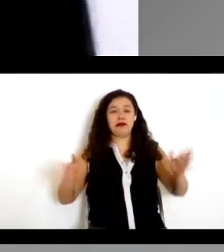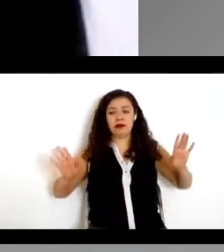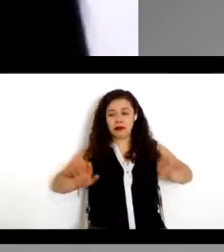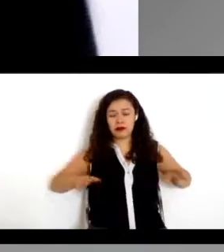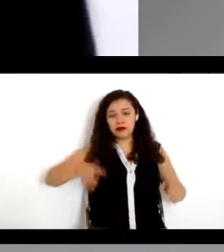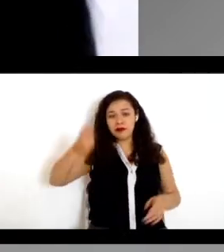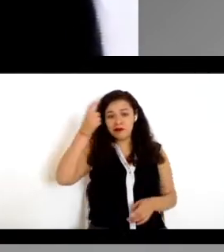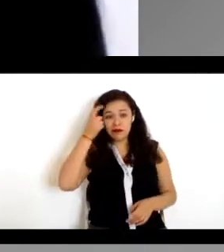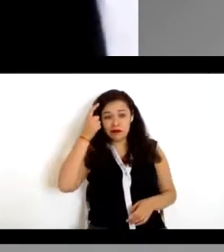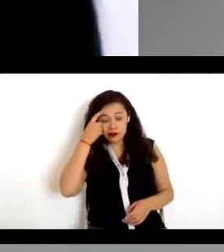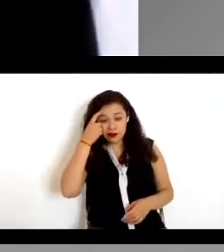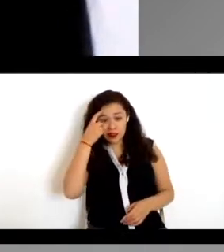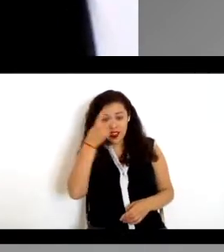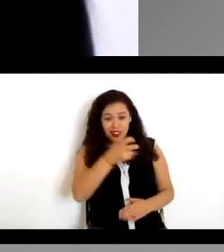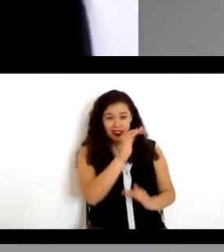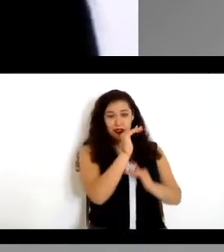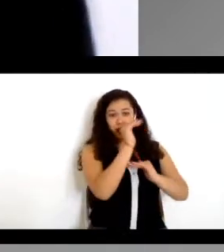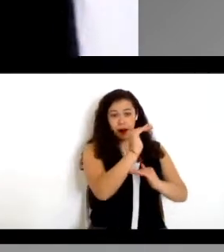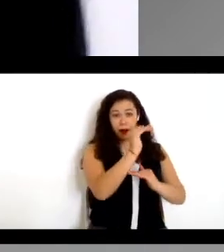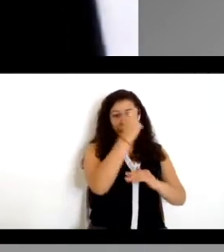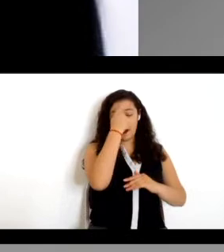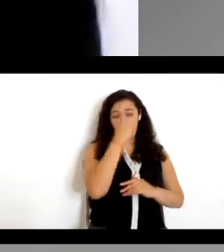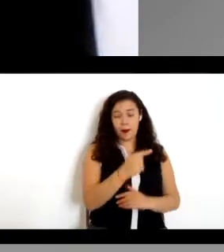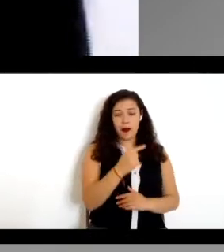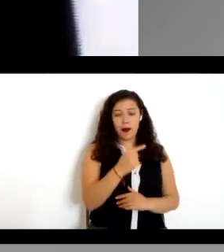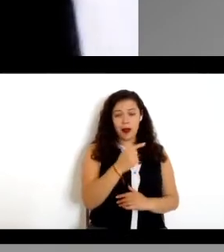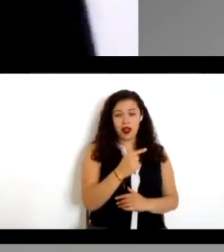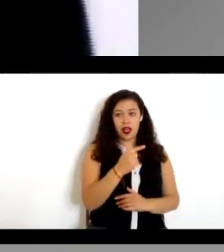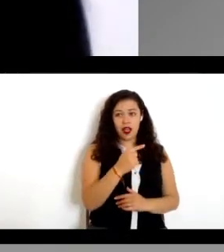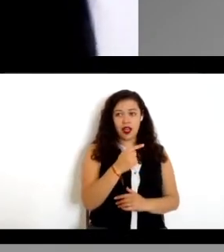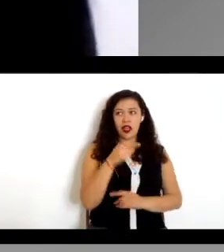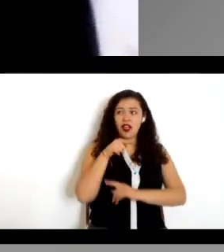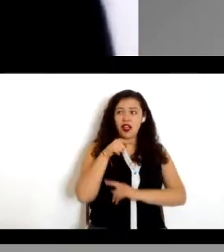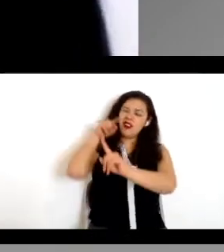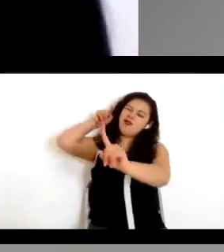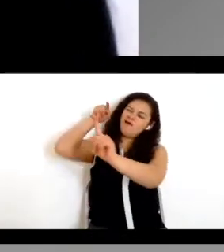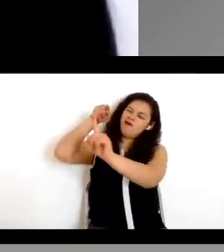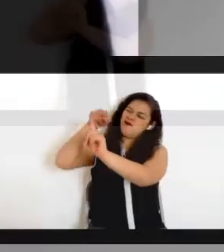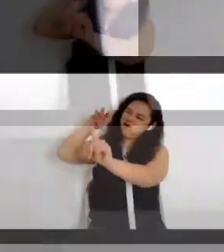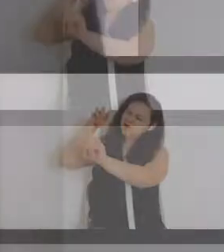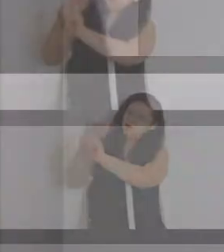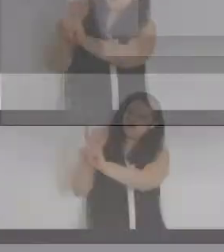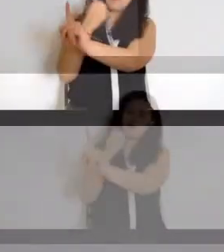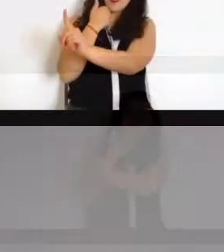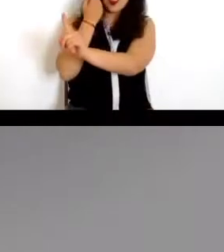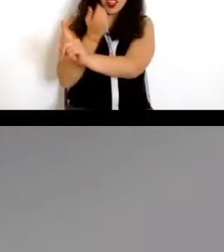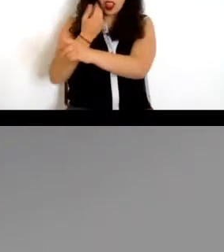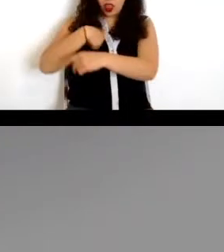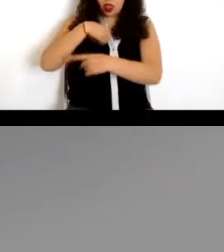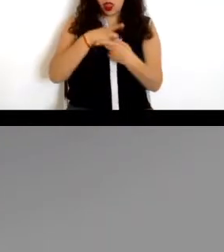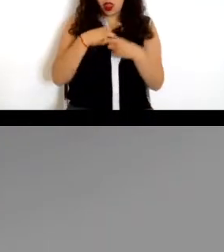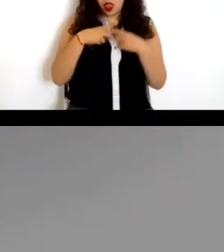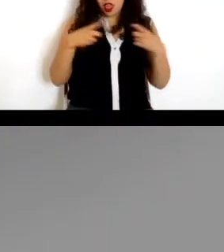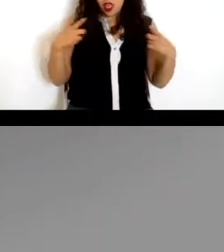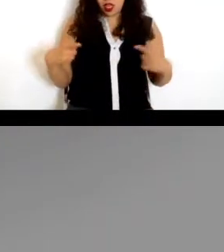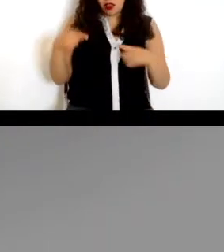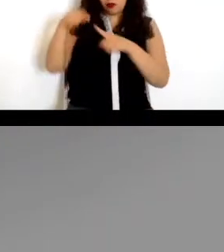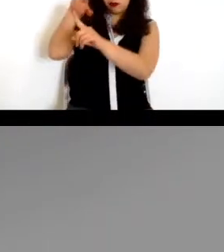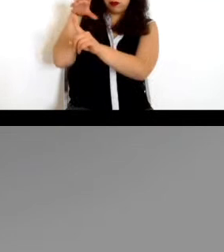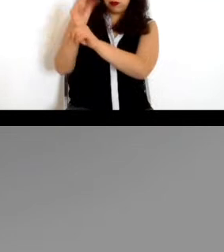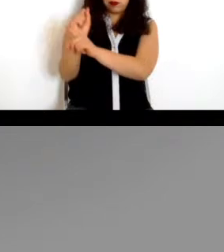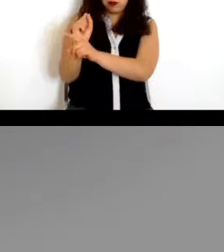es una limitación para alcanzar nuestros sueños, para alcanzar nuestro desarrollo. Lo importante, y esto